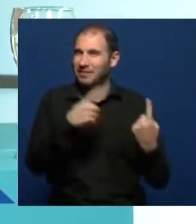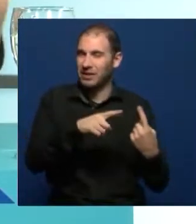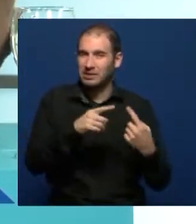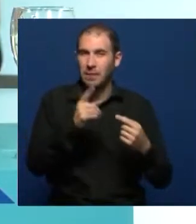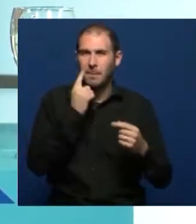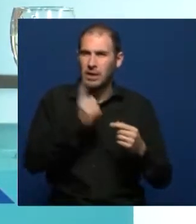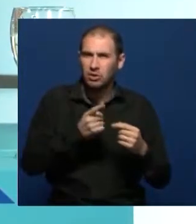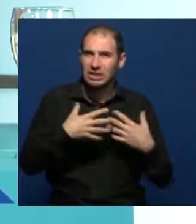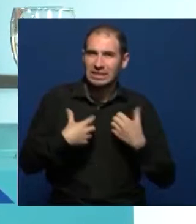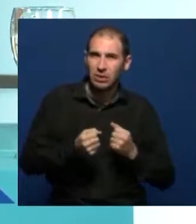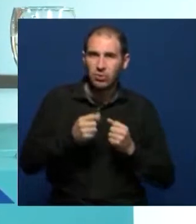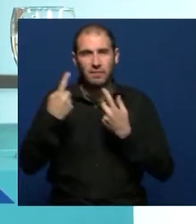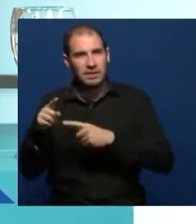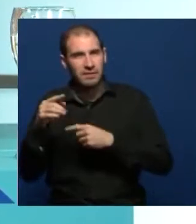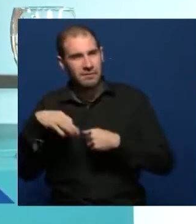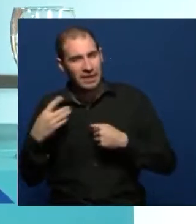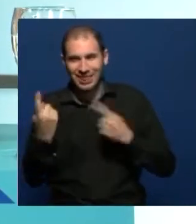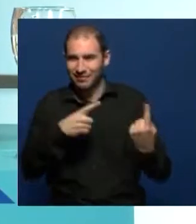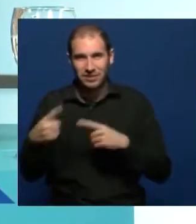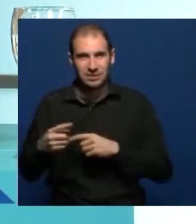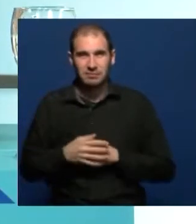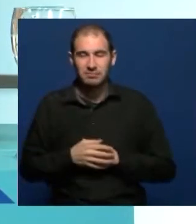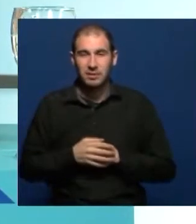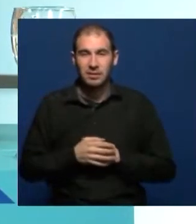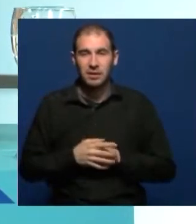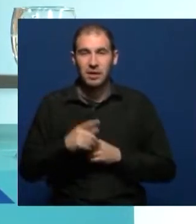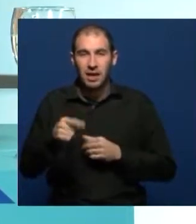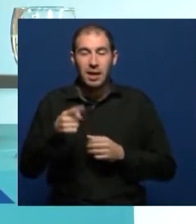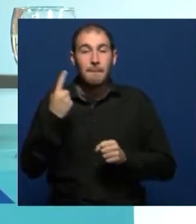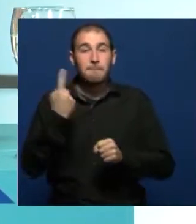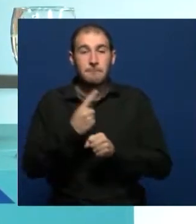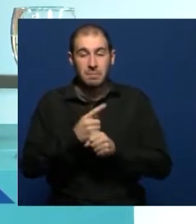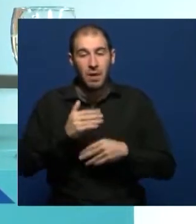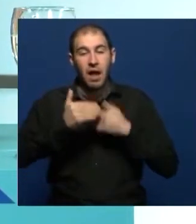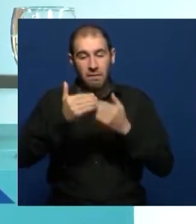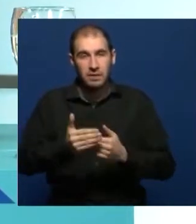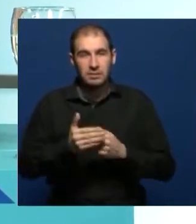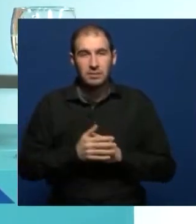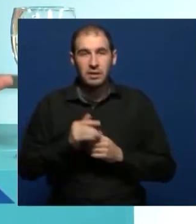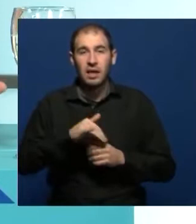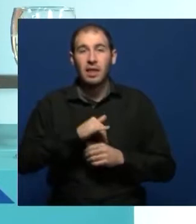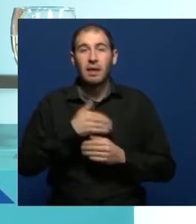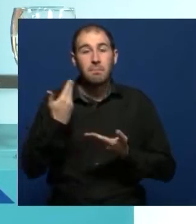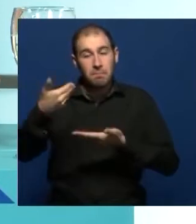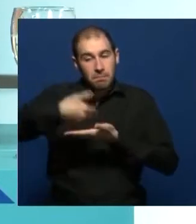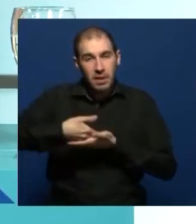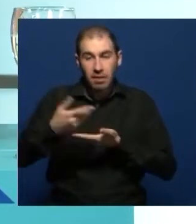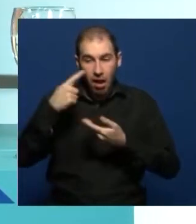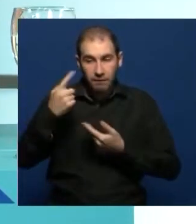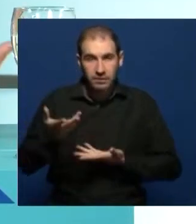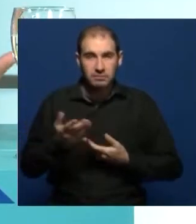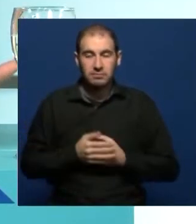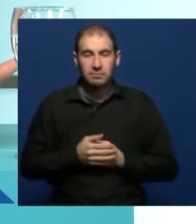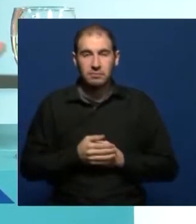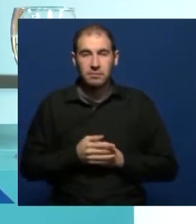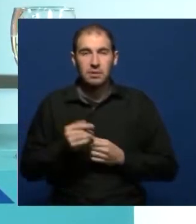riesgo para la salud que el riesgo para la vida. Y entendemos que este es el primer paso para que puedan demandar su atención. Sabemos